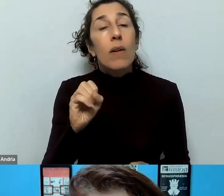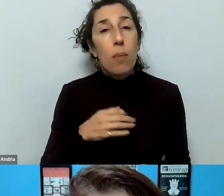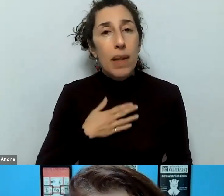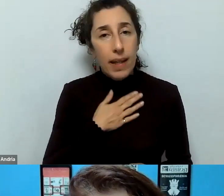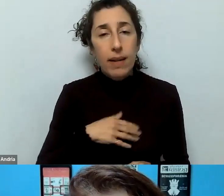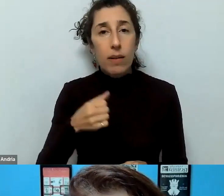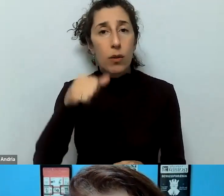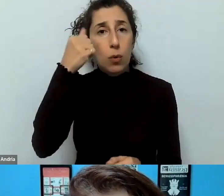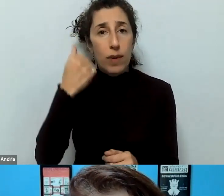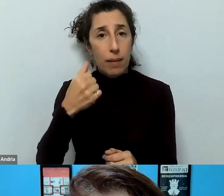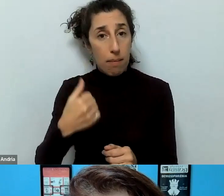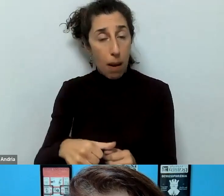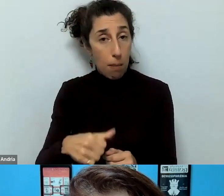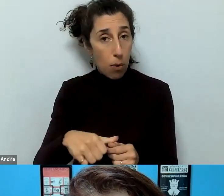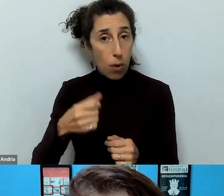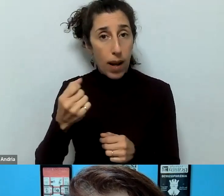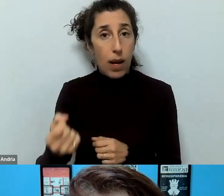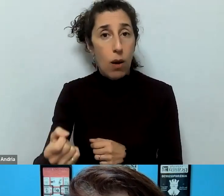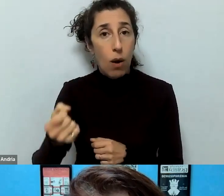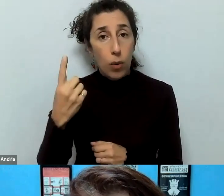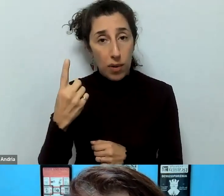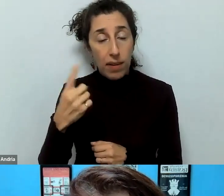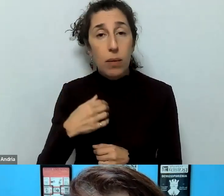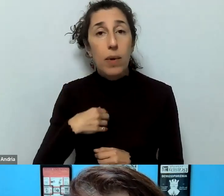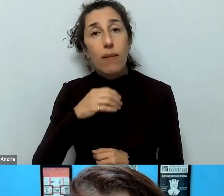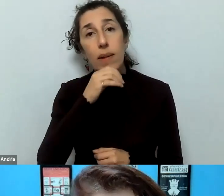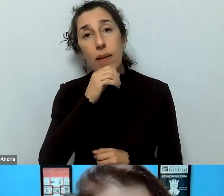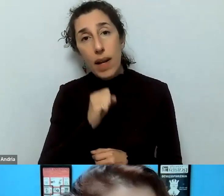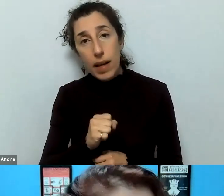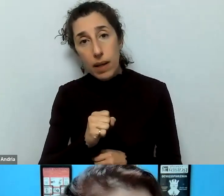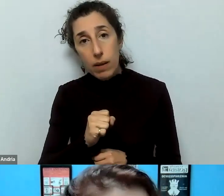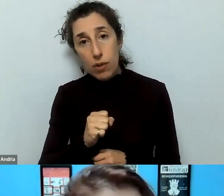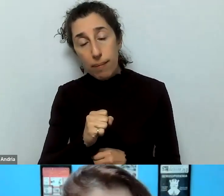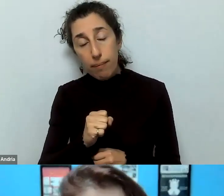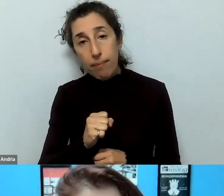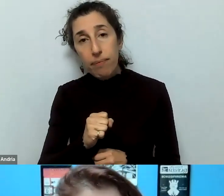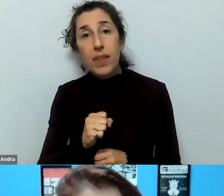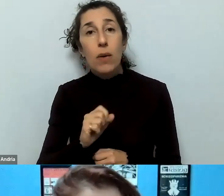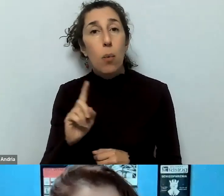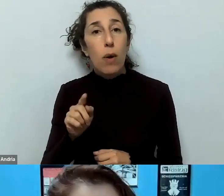y quiero pasarle a Sara, donde en nuestro